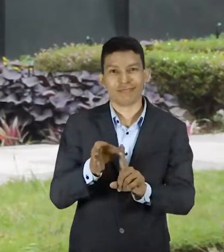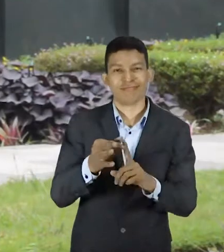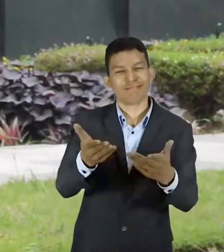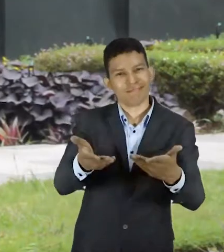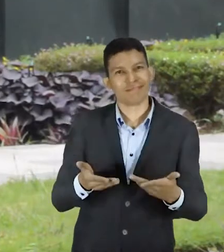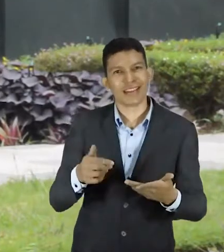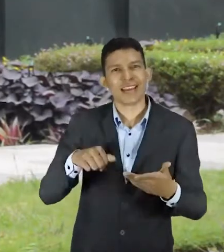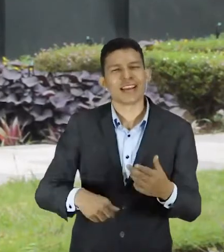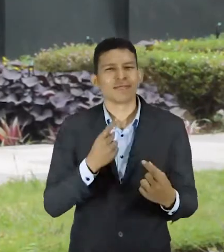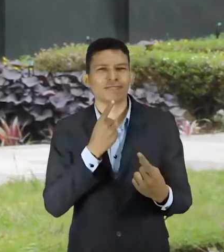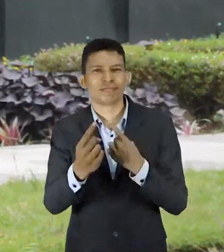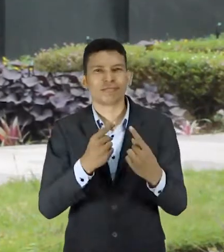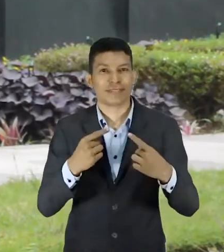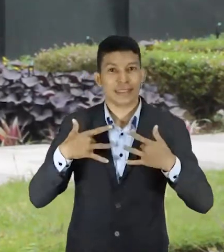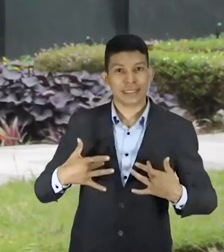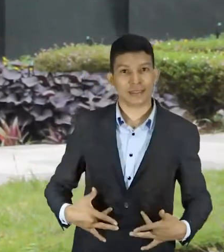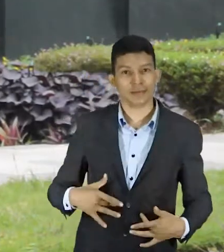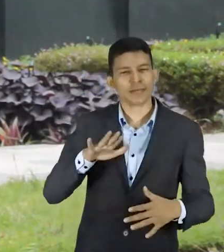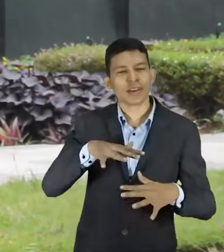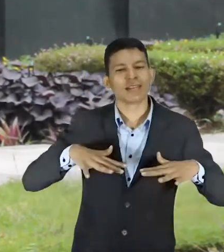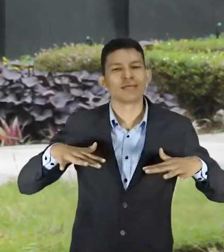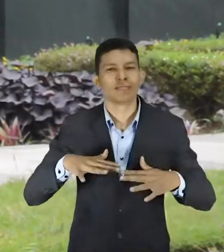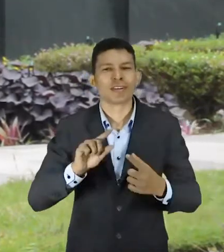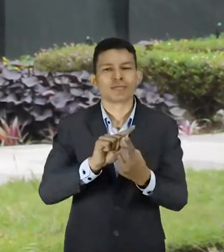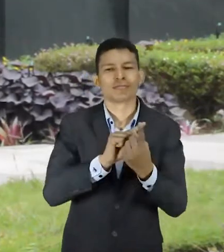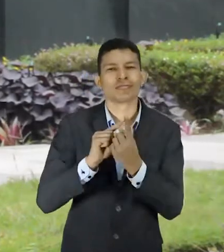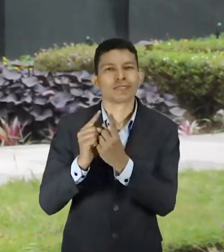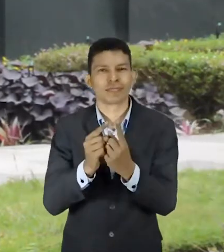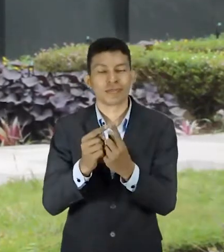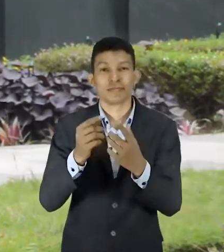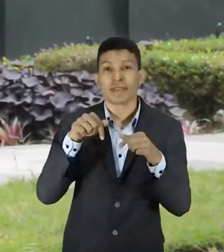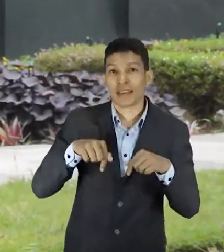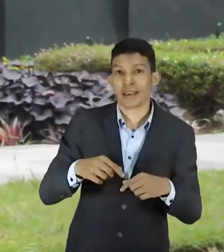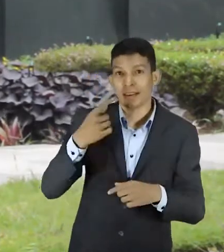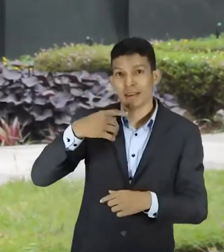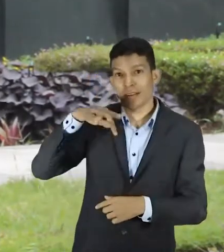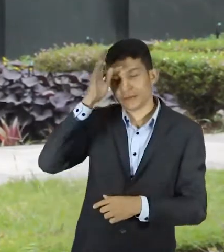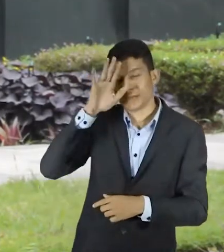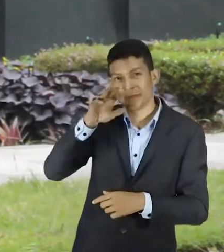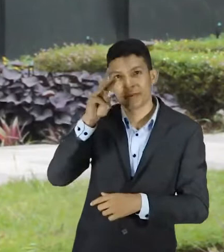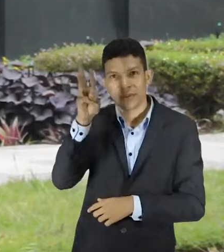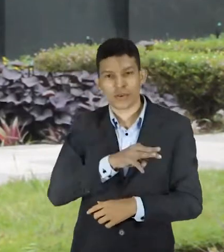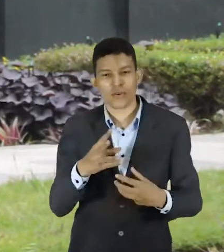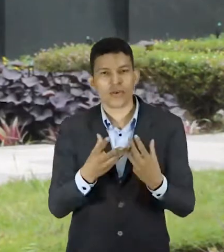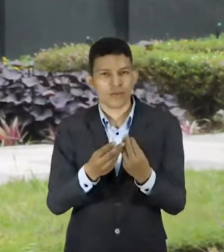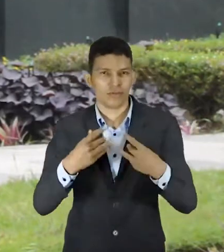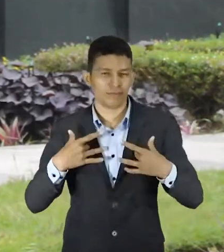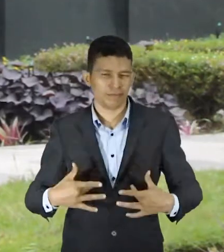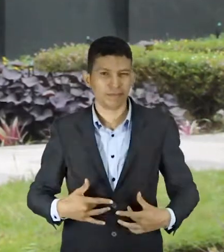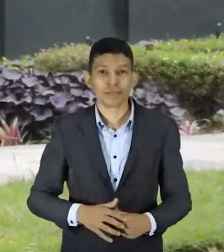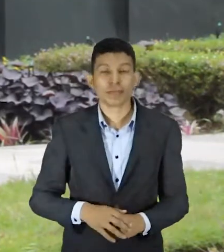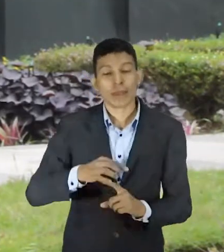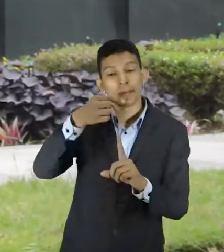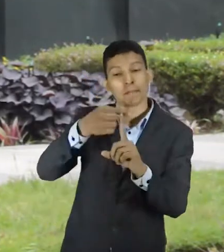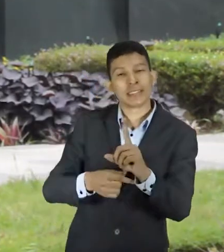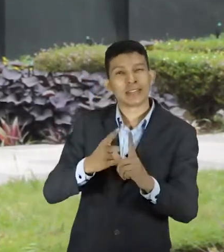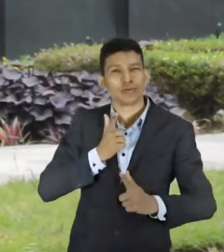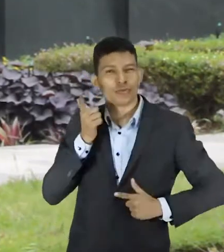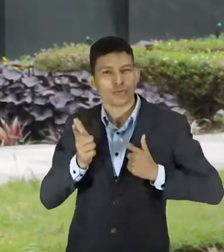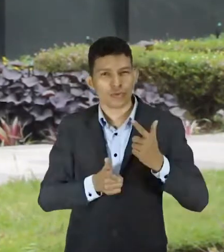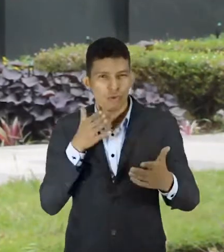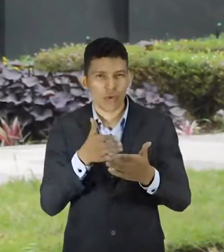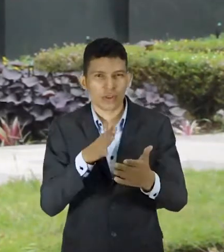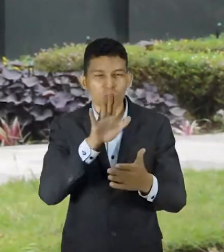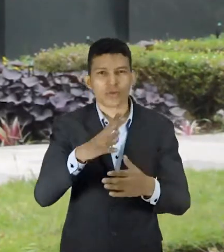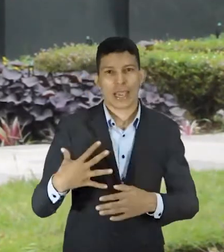Un saludo muy especial. Bienvenidos a Conversalud, un espacio persona a persona de esta tu clínica en Banaco, Grupo Quirón Salud. En el mes de la lucha contra el